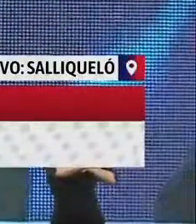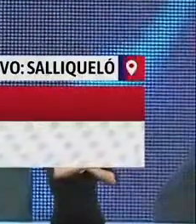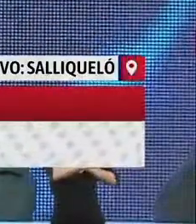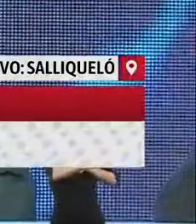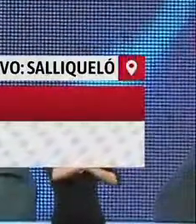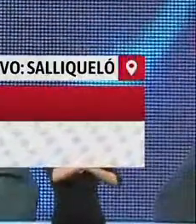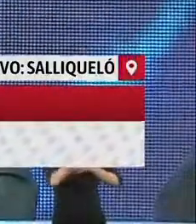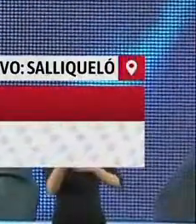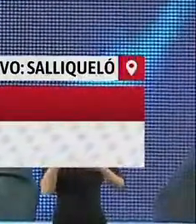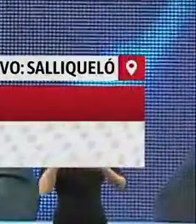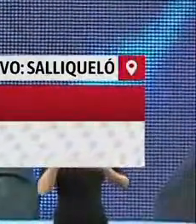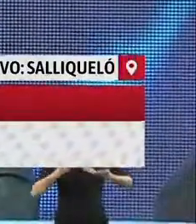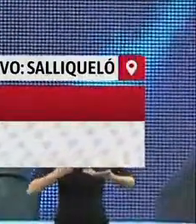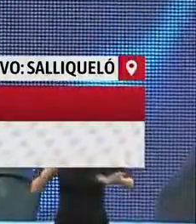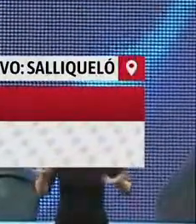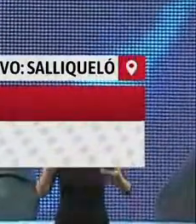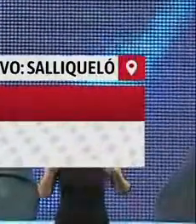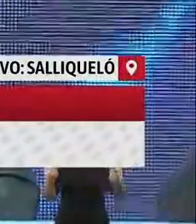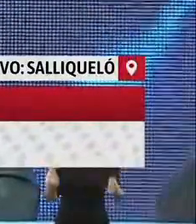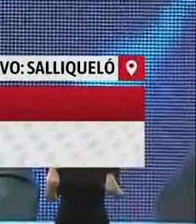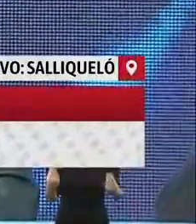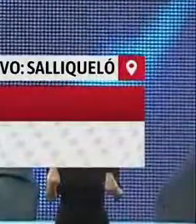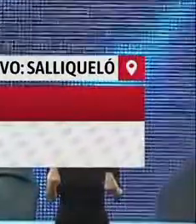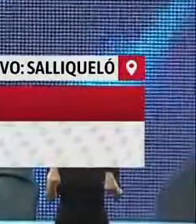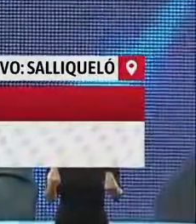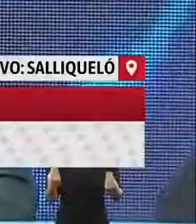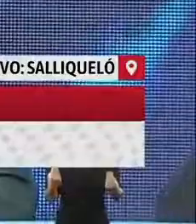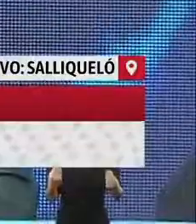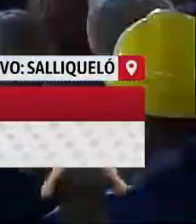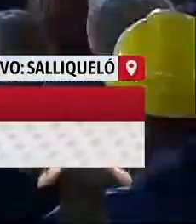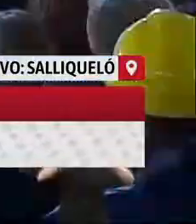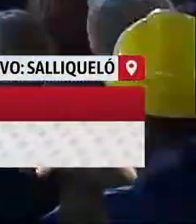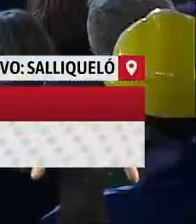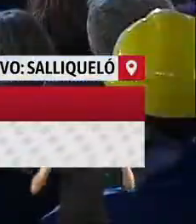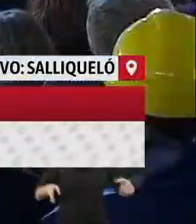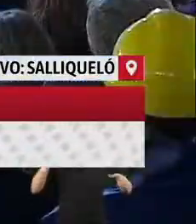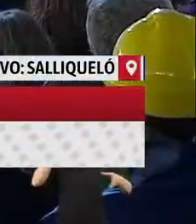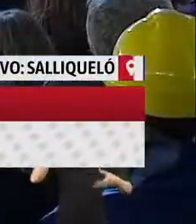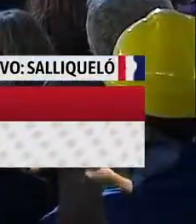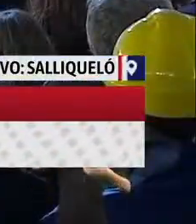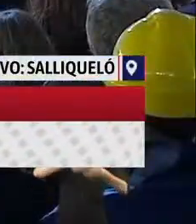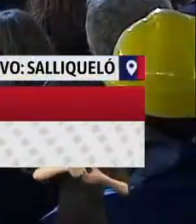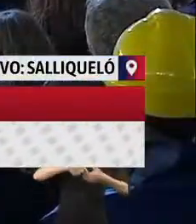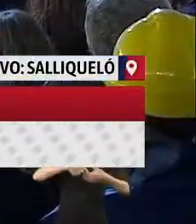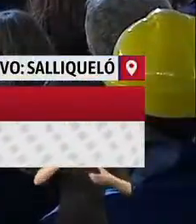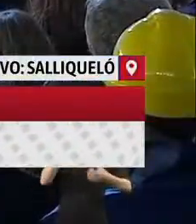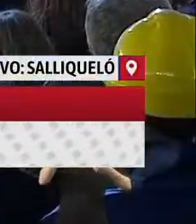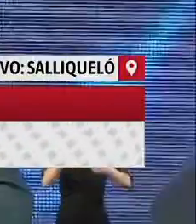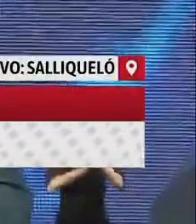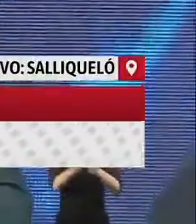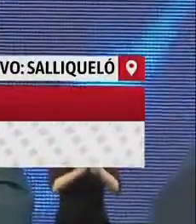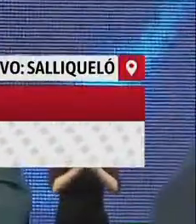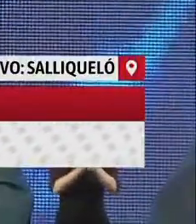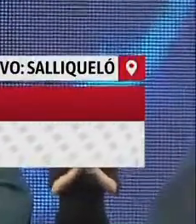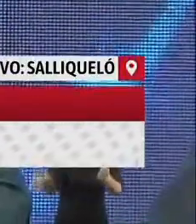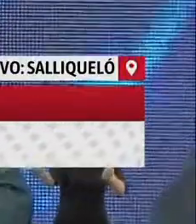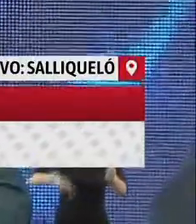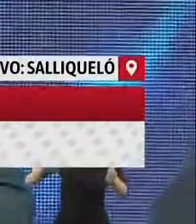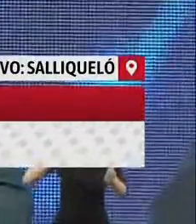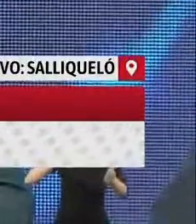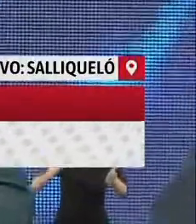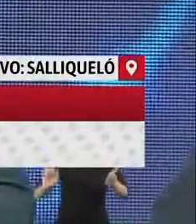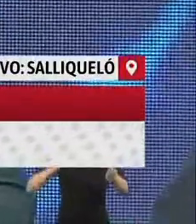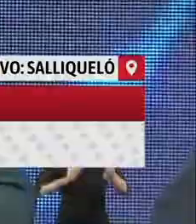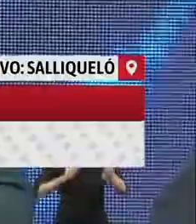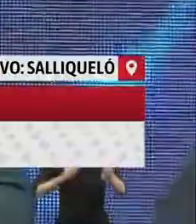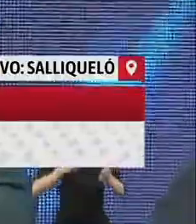la recuperación de nuestra petrolera de bandera en el 2012 y de los acuerdos que